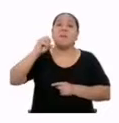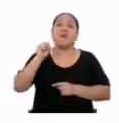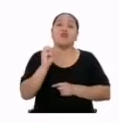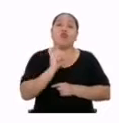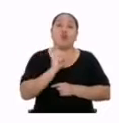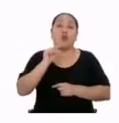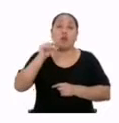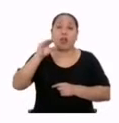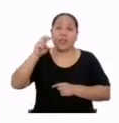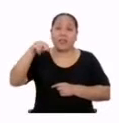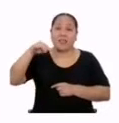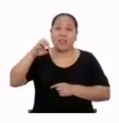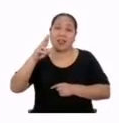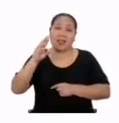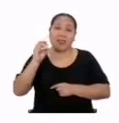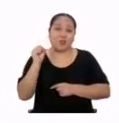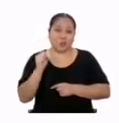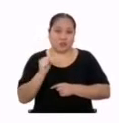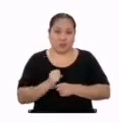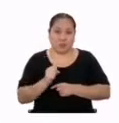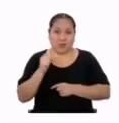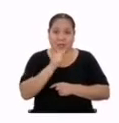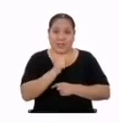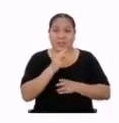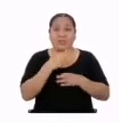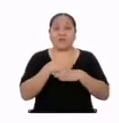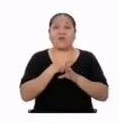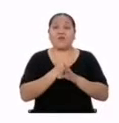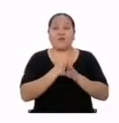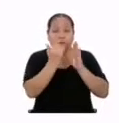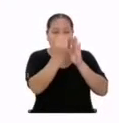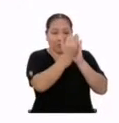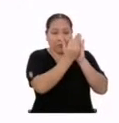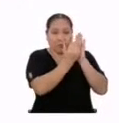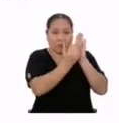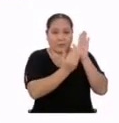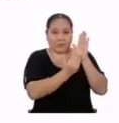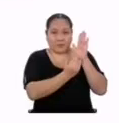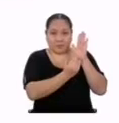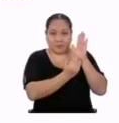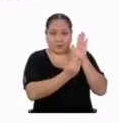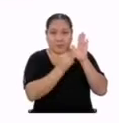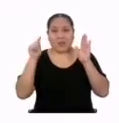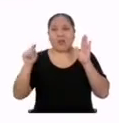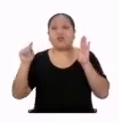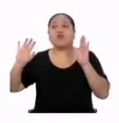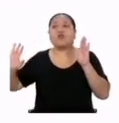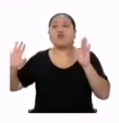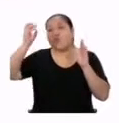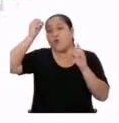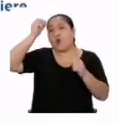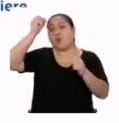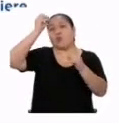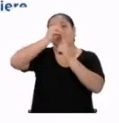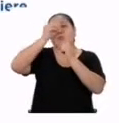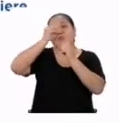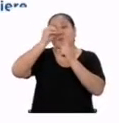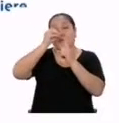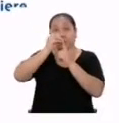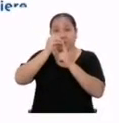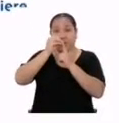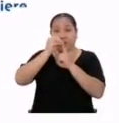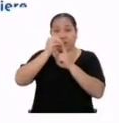textuales. Y estos modos de organizar las ideas vendrán condicionados por los propósitos que el autor persiga con